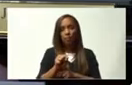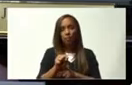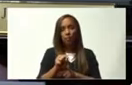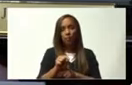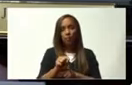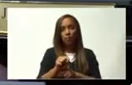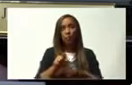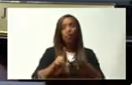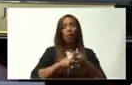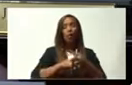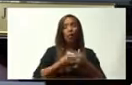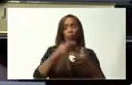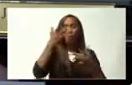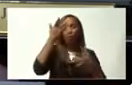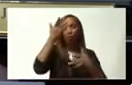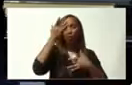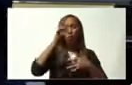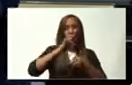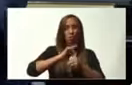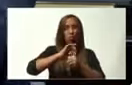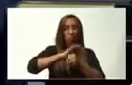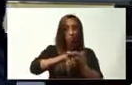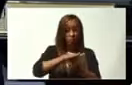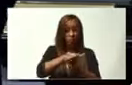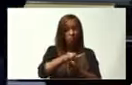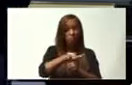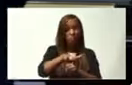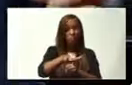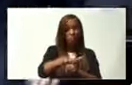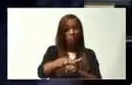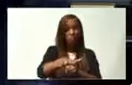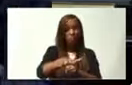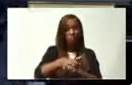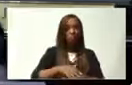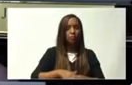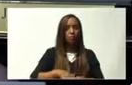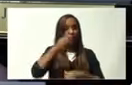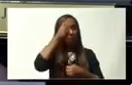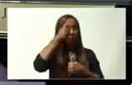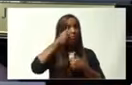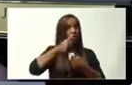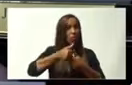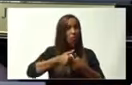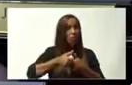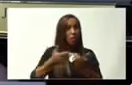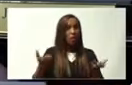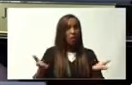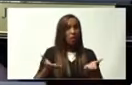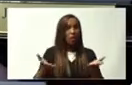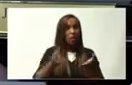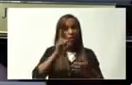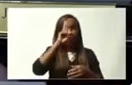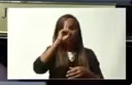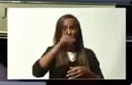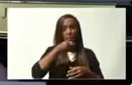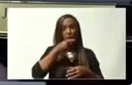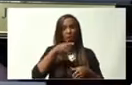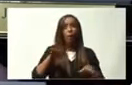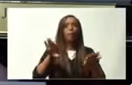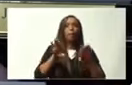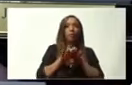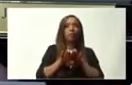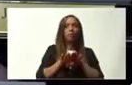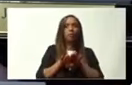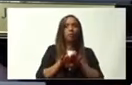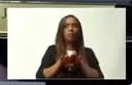nivel de deuda frente al producto interno bruto, que fue bajito porque el país estaba cerrado, entonces ese porcentaje aumentó a